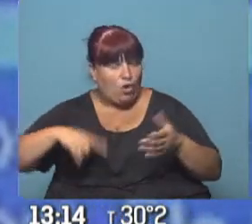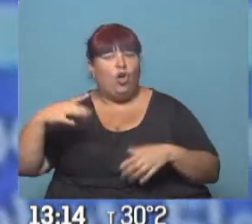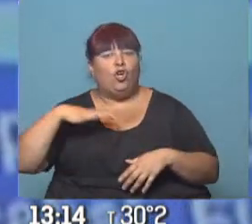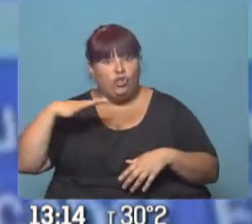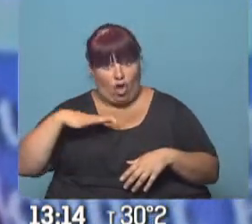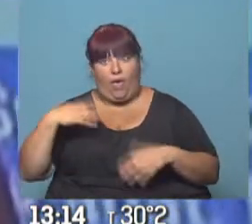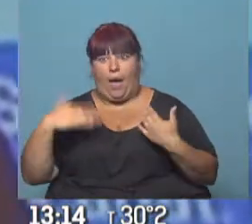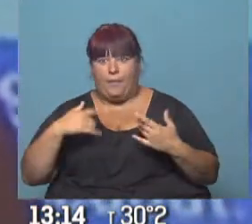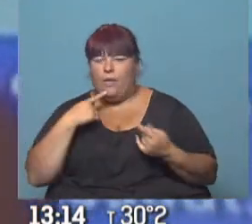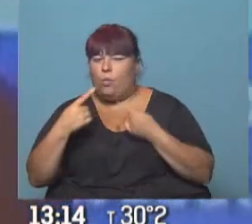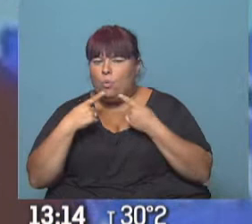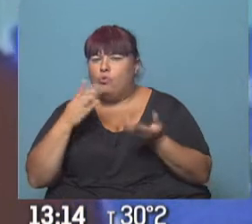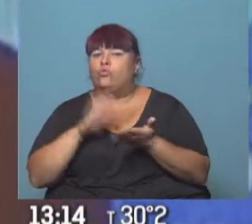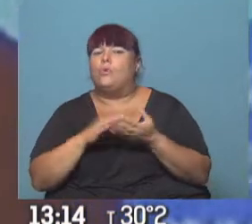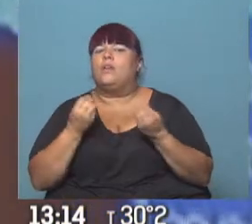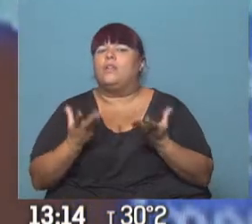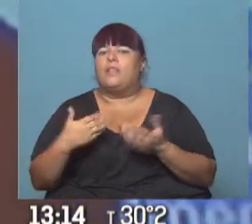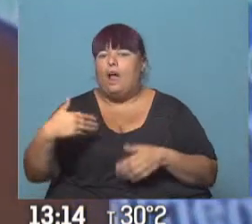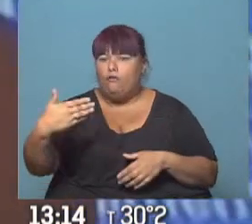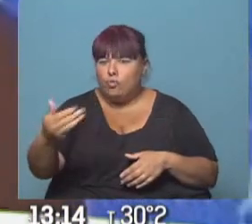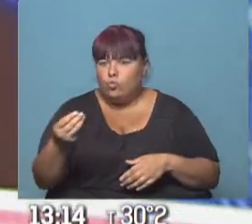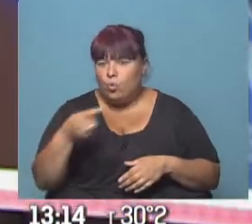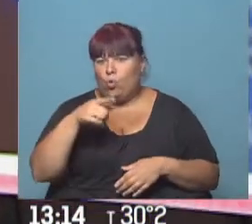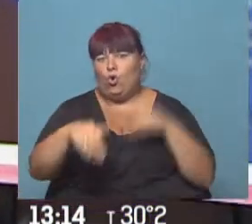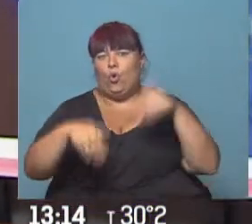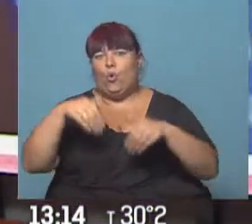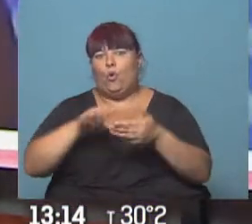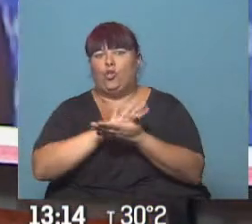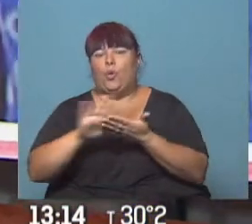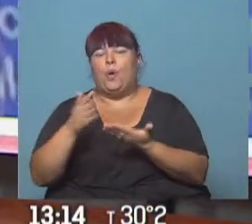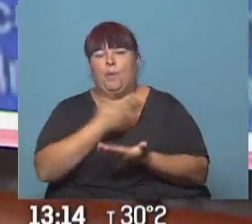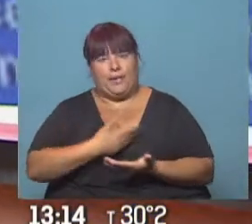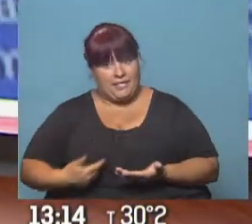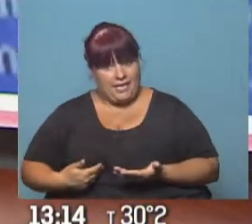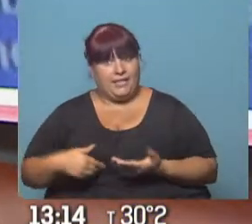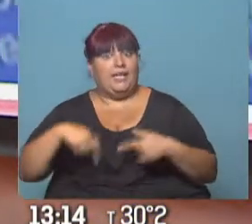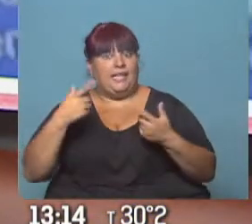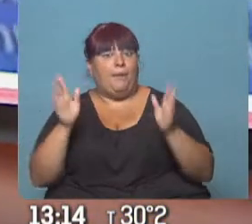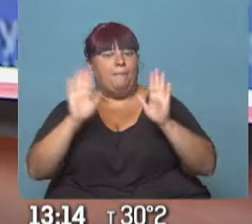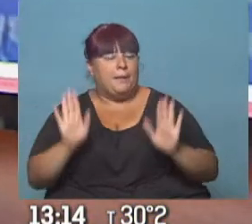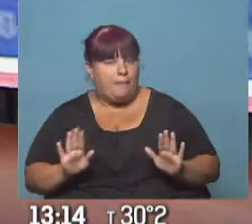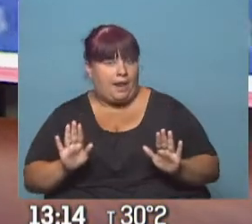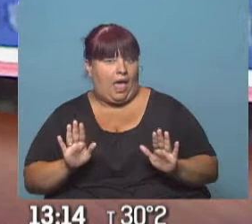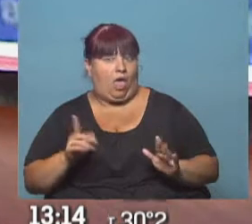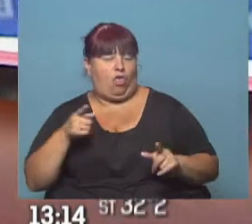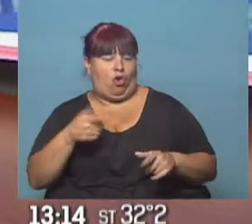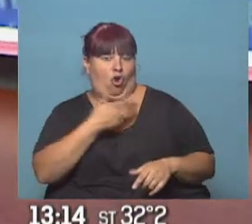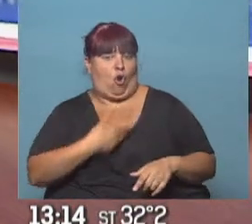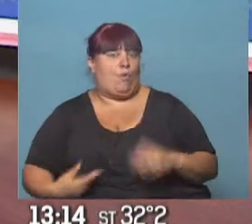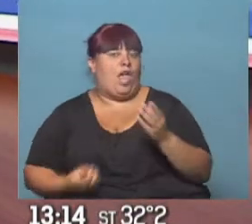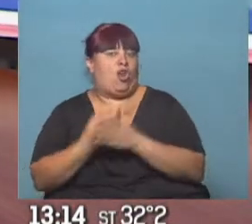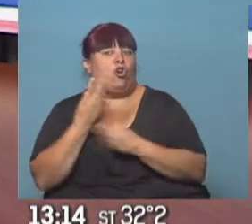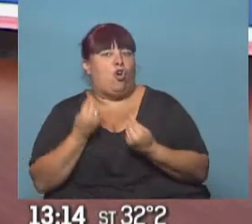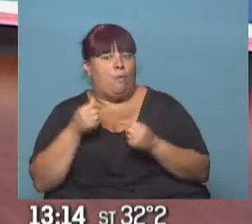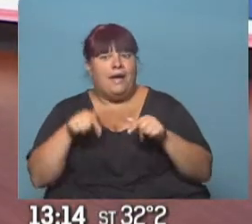los enormes interrogantes acerca de qué es lo que va a ocurrir con la elección del nuevo presidente y además con el armado de este gobierno. Esta